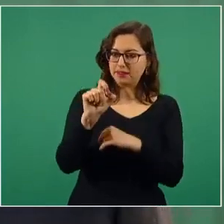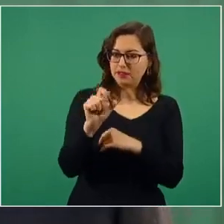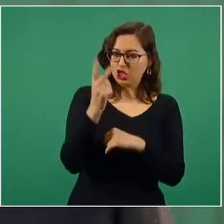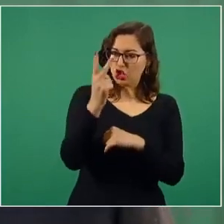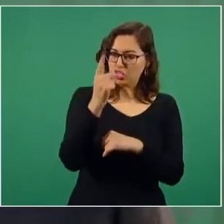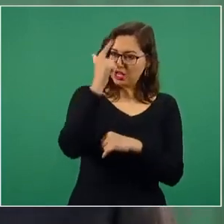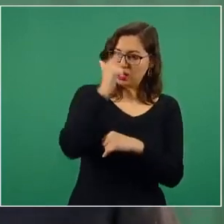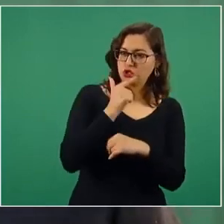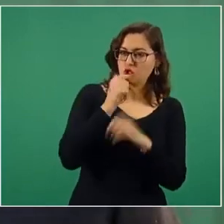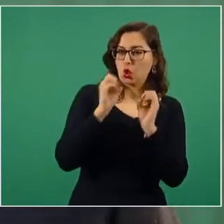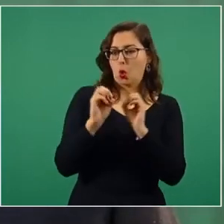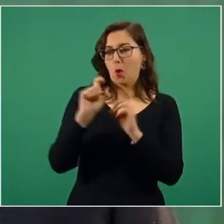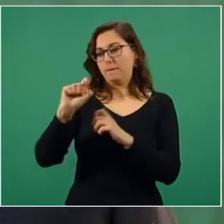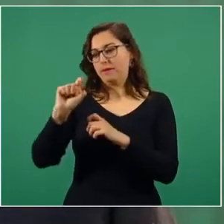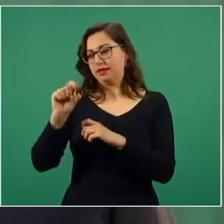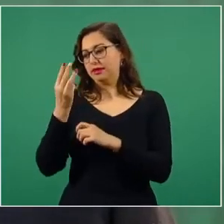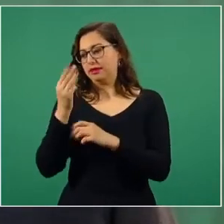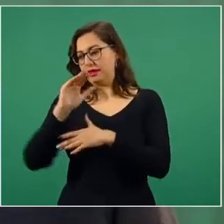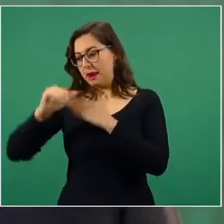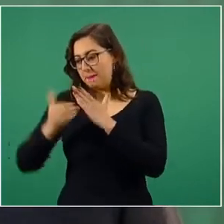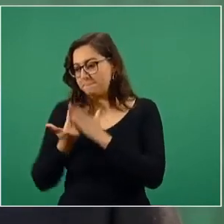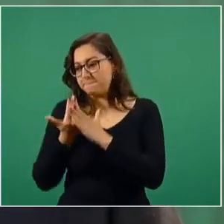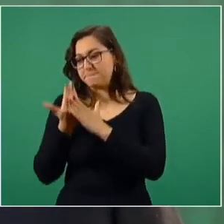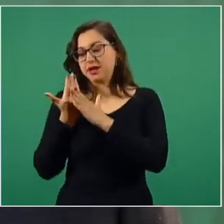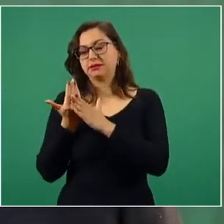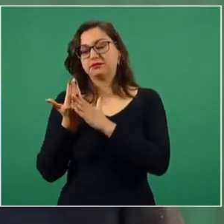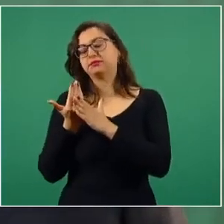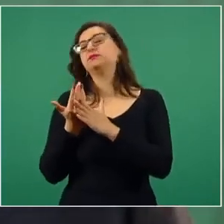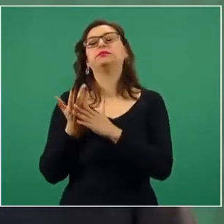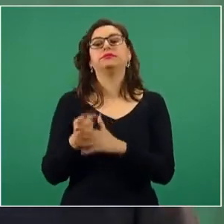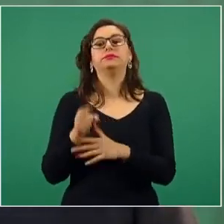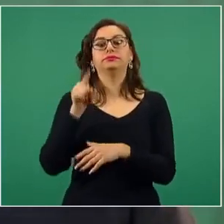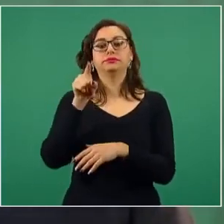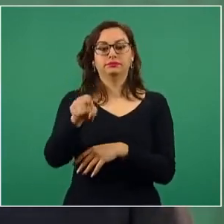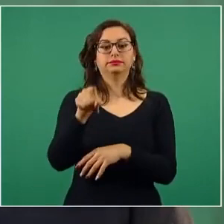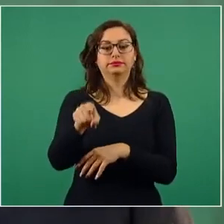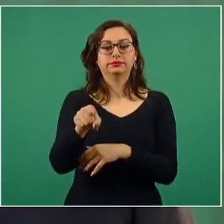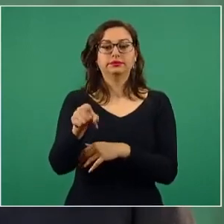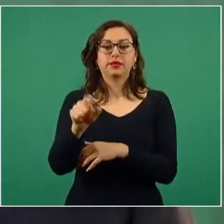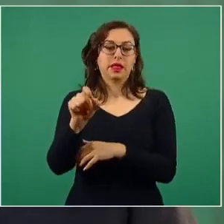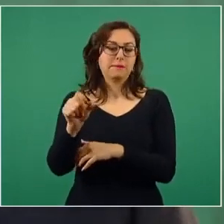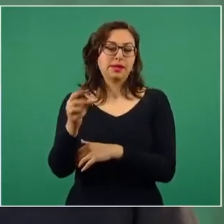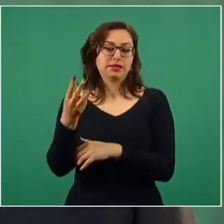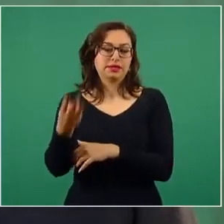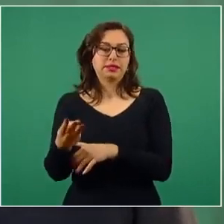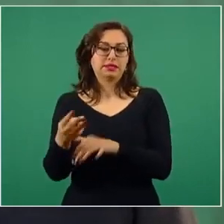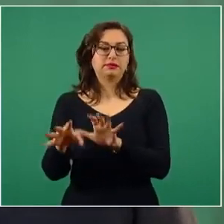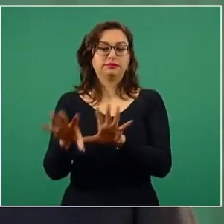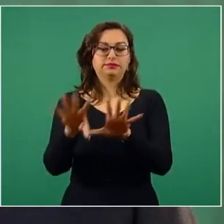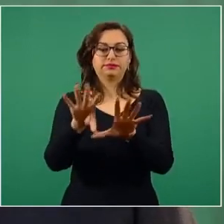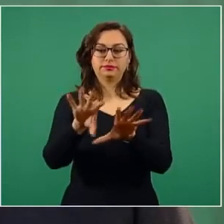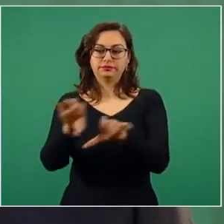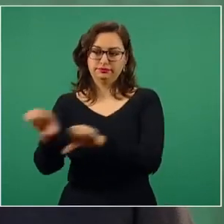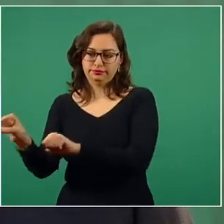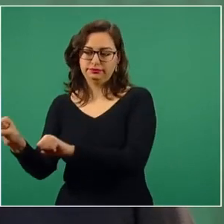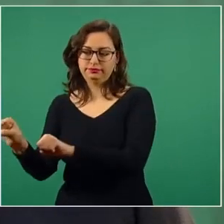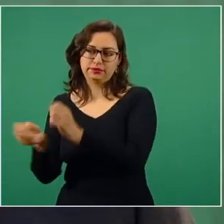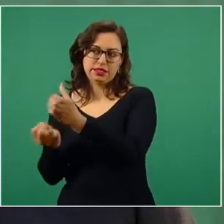es el 23 por la madrugada. Y los sacan de la intendencia, pero los tienen desde el 18